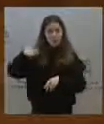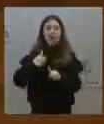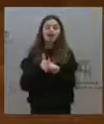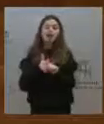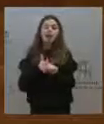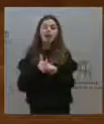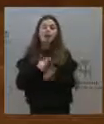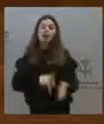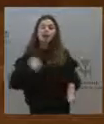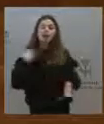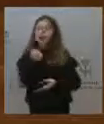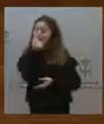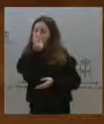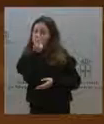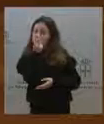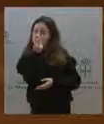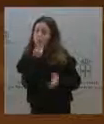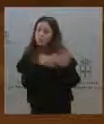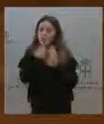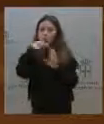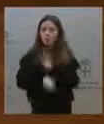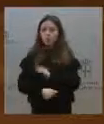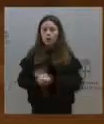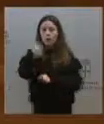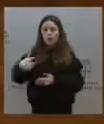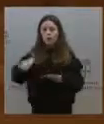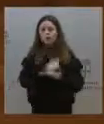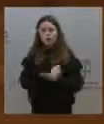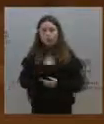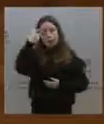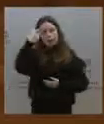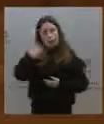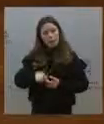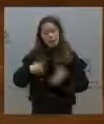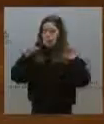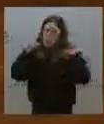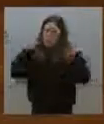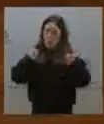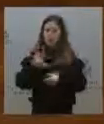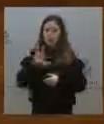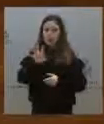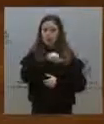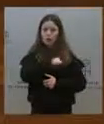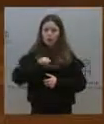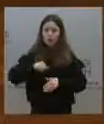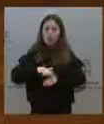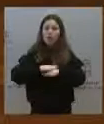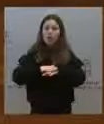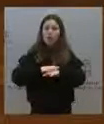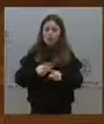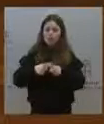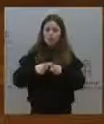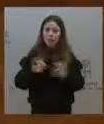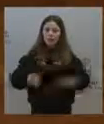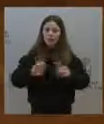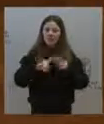pues todos somos conscientes del fracaso del Estado autonómico basado en la insolidaridad, el gasto excesivo y la confrontación. No